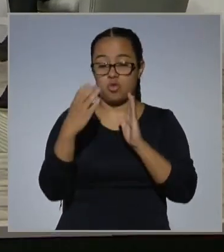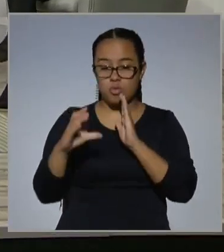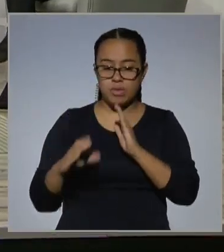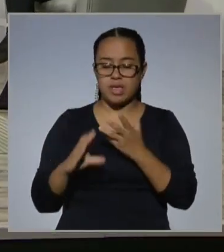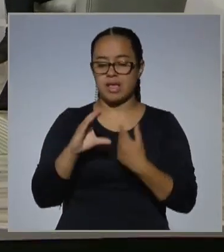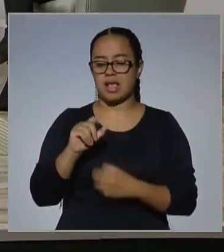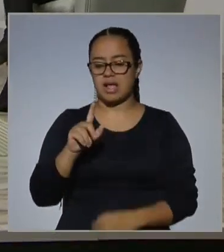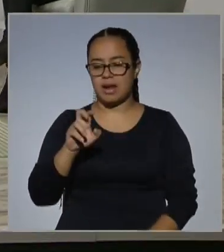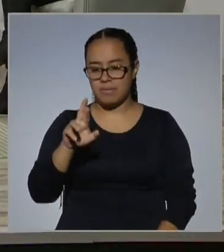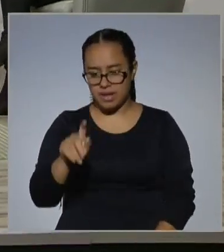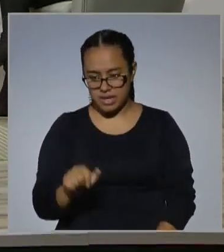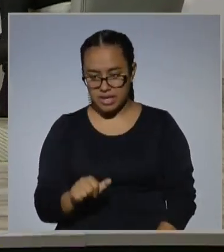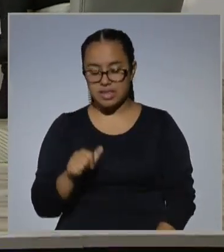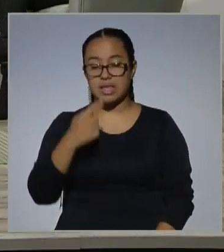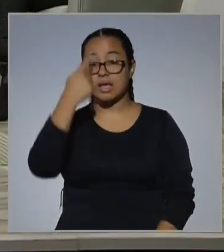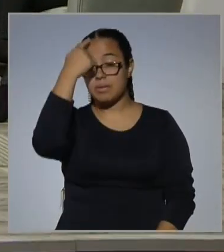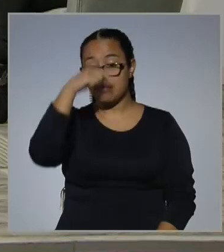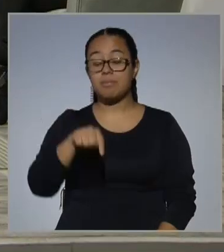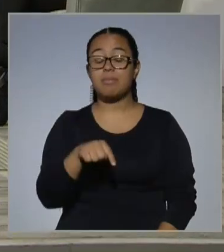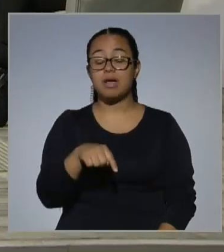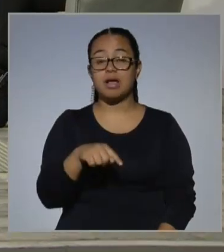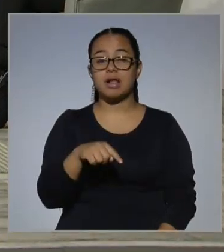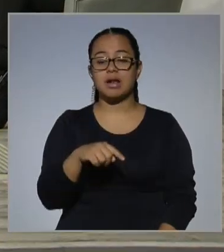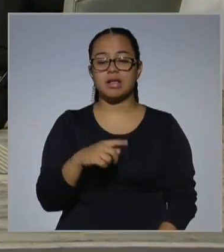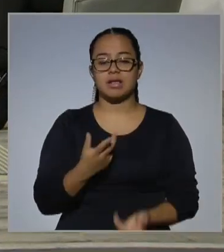calaveritas para poderle seguir dando